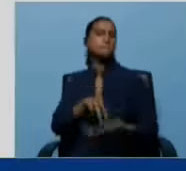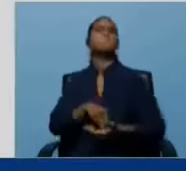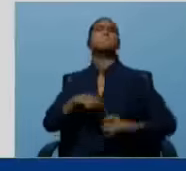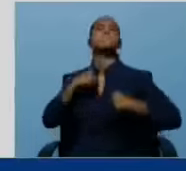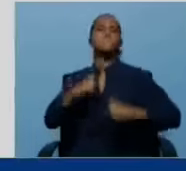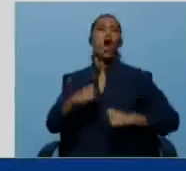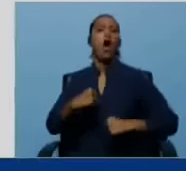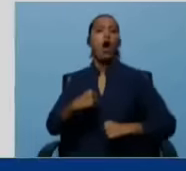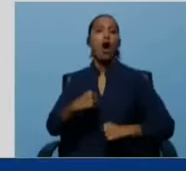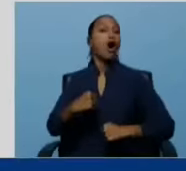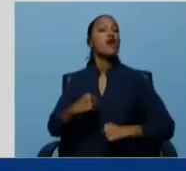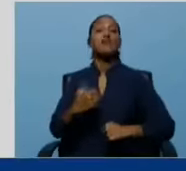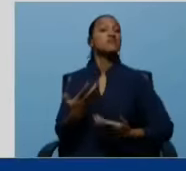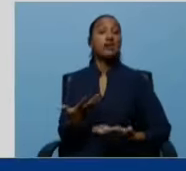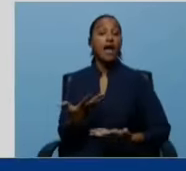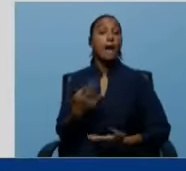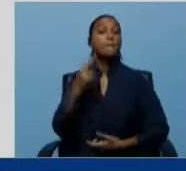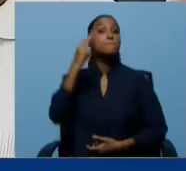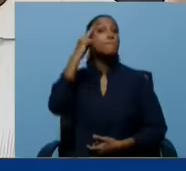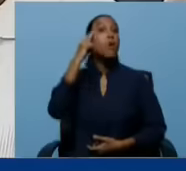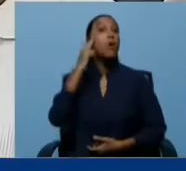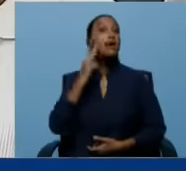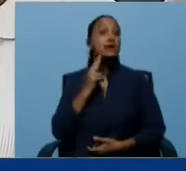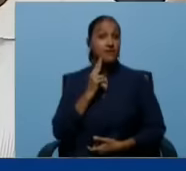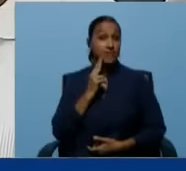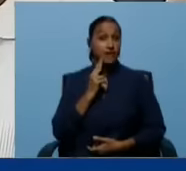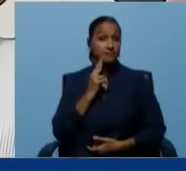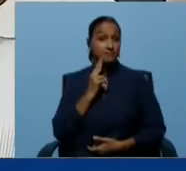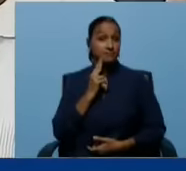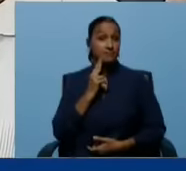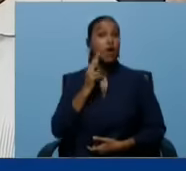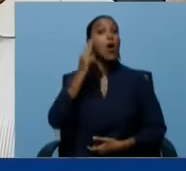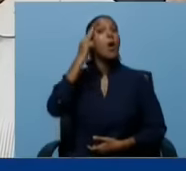no solamente Bolívar, ya